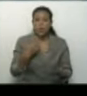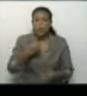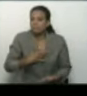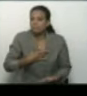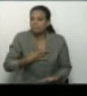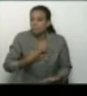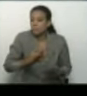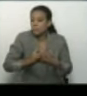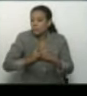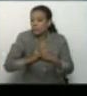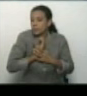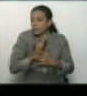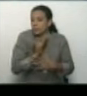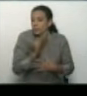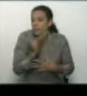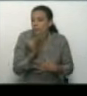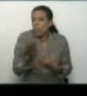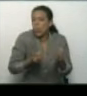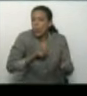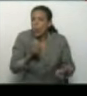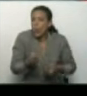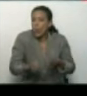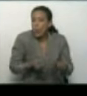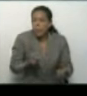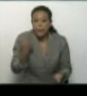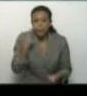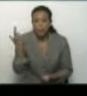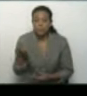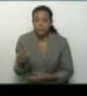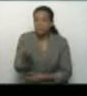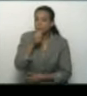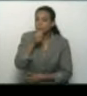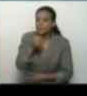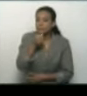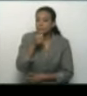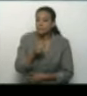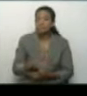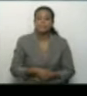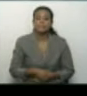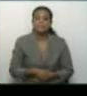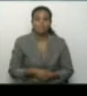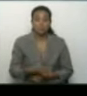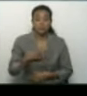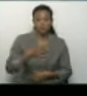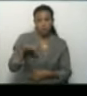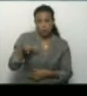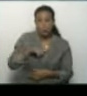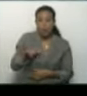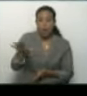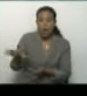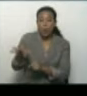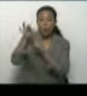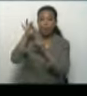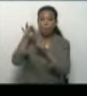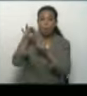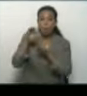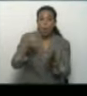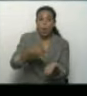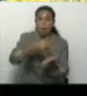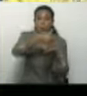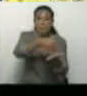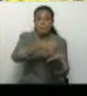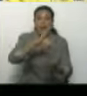esto? ¿Tienes micrófono? Sí, tengo micrófono. Adelante, Marcela. Al igual que Sofi, yo fui seleccionada en la Copa CAI de este